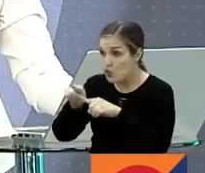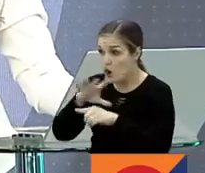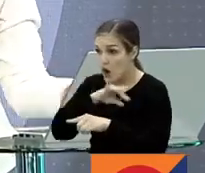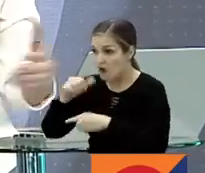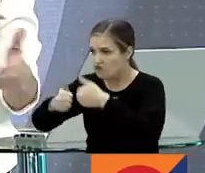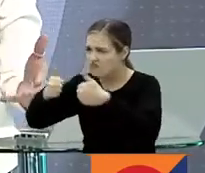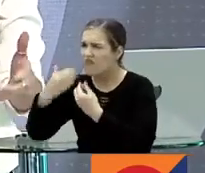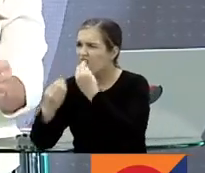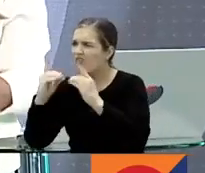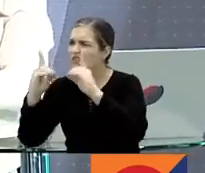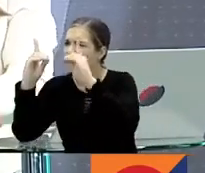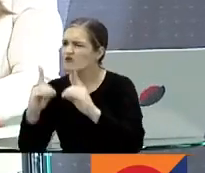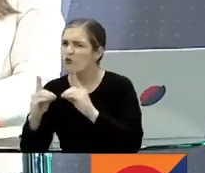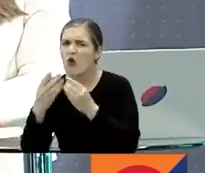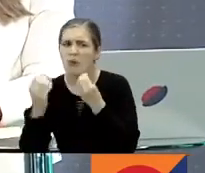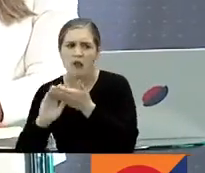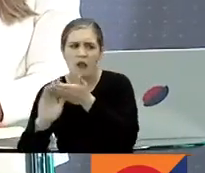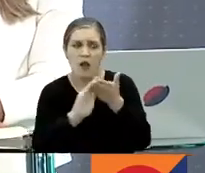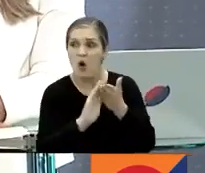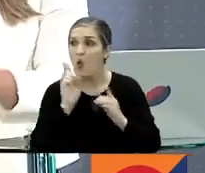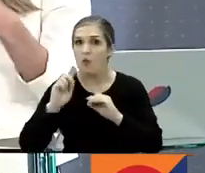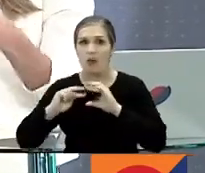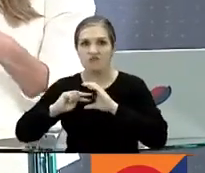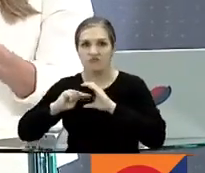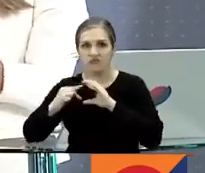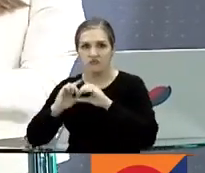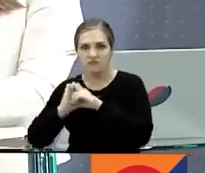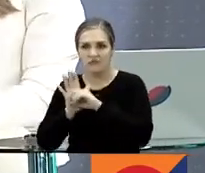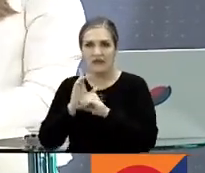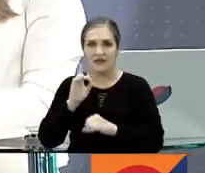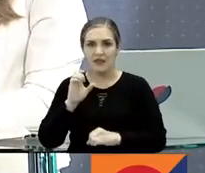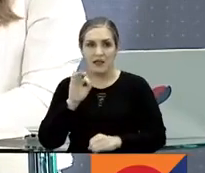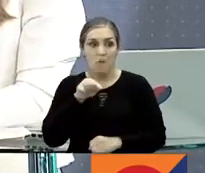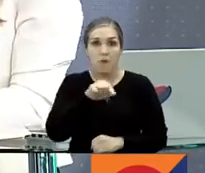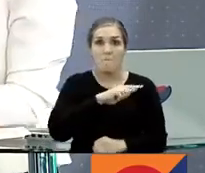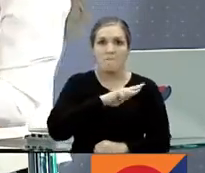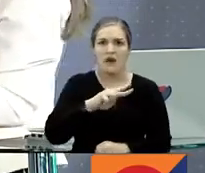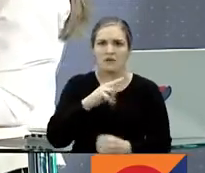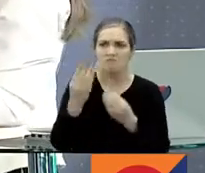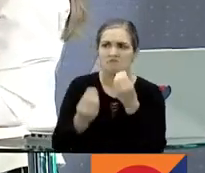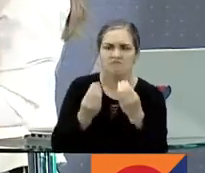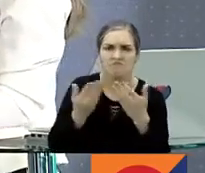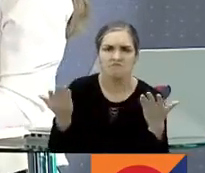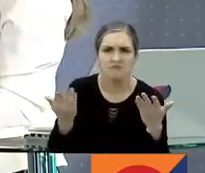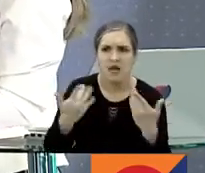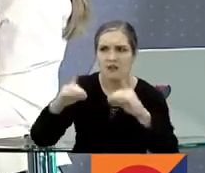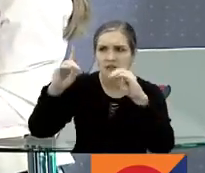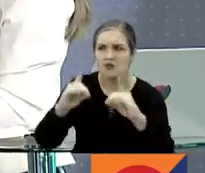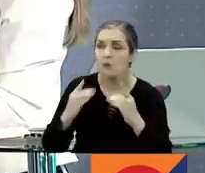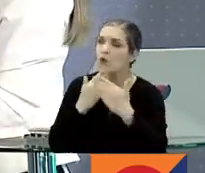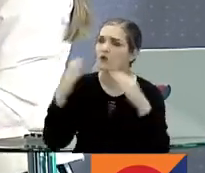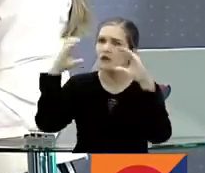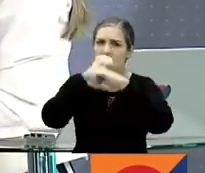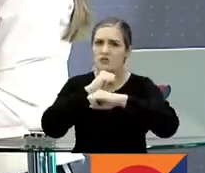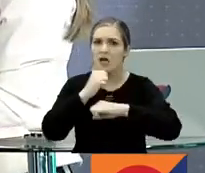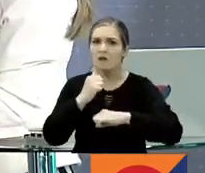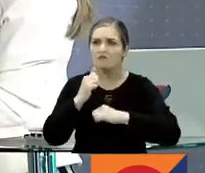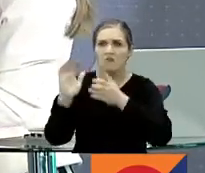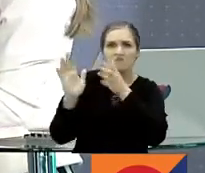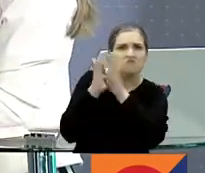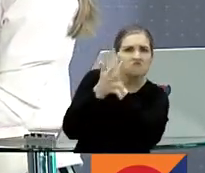medidas especiales tras la confirmación de la presencia de la variante Delta en la capital del Valle del Cauca. Carlos, buenas noches. ¿Y qué se conoce sobre este